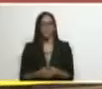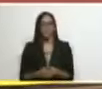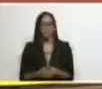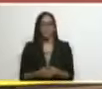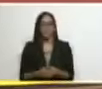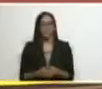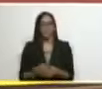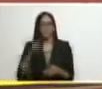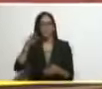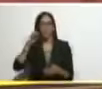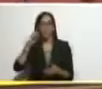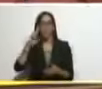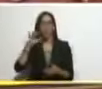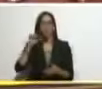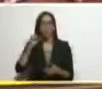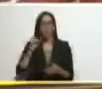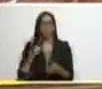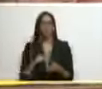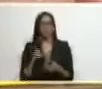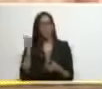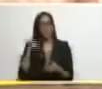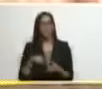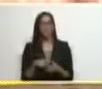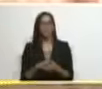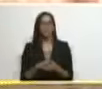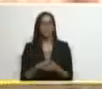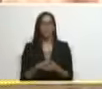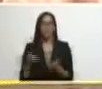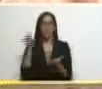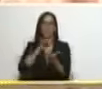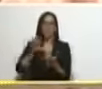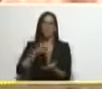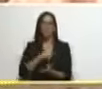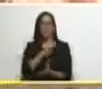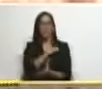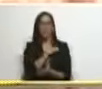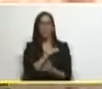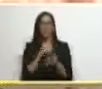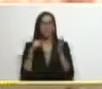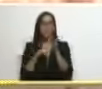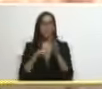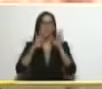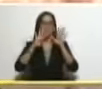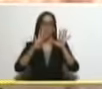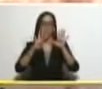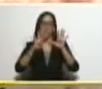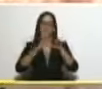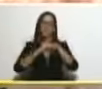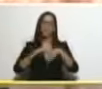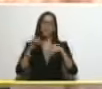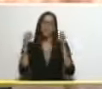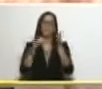Y de los Moros también, expulsados de España en 1492.